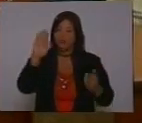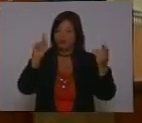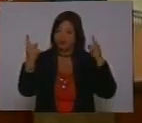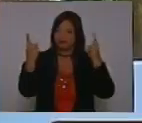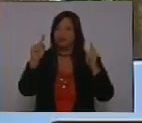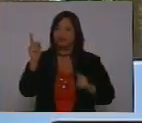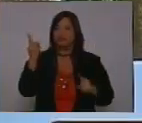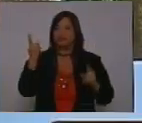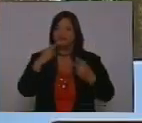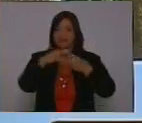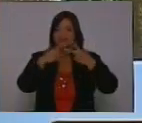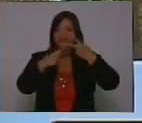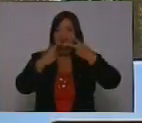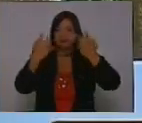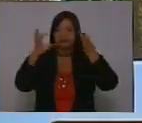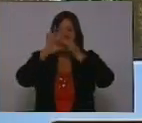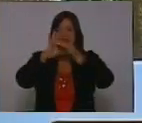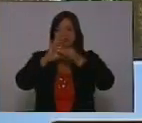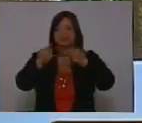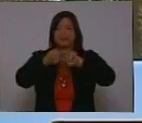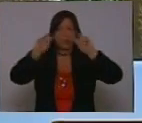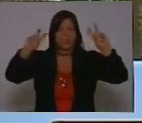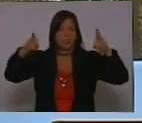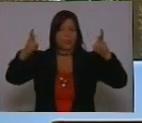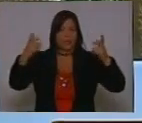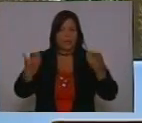vinculadas a este tema.